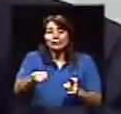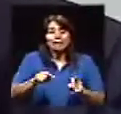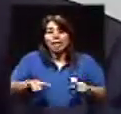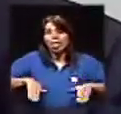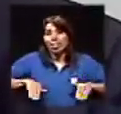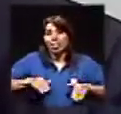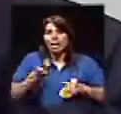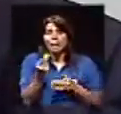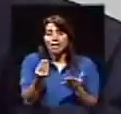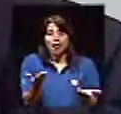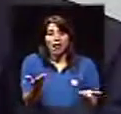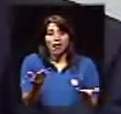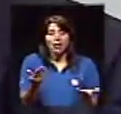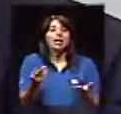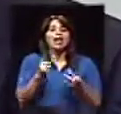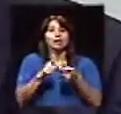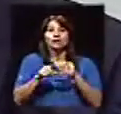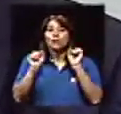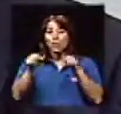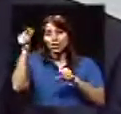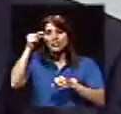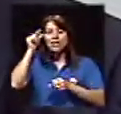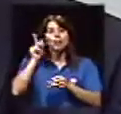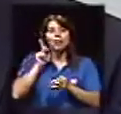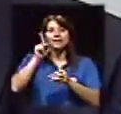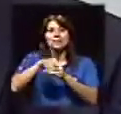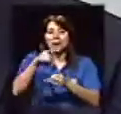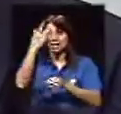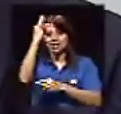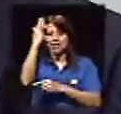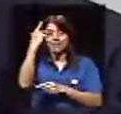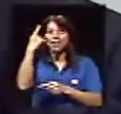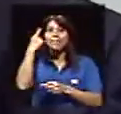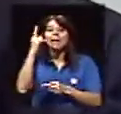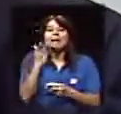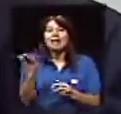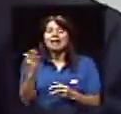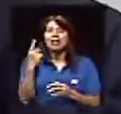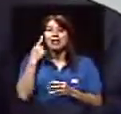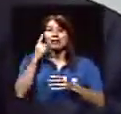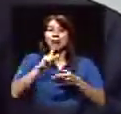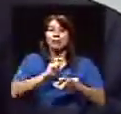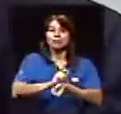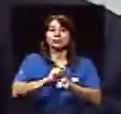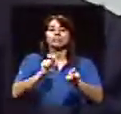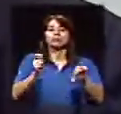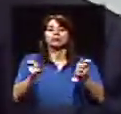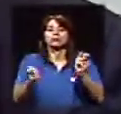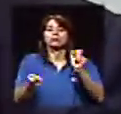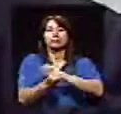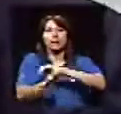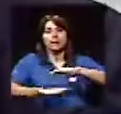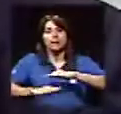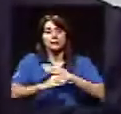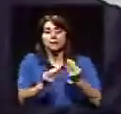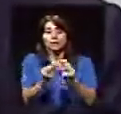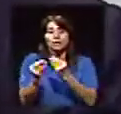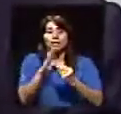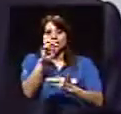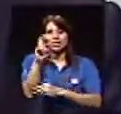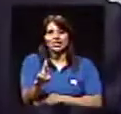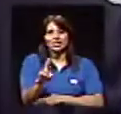podríamos tener al Estado participando de manera inteligente en eso para crear toda una transformación en la base productiva costarricense en dos vías.